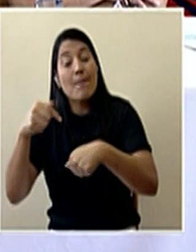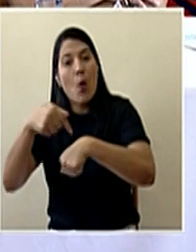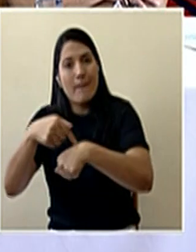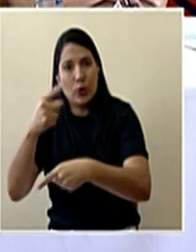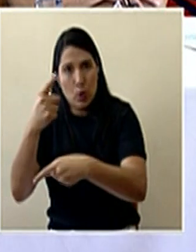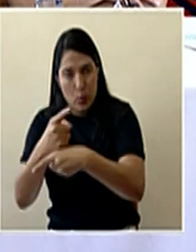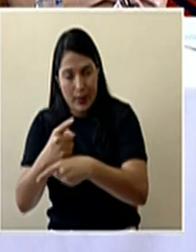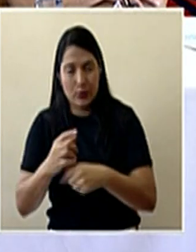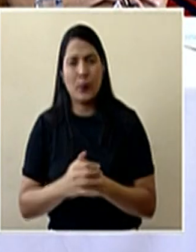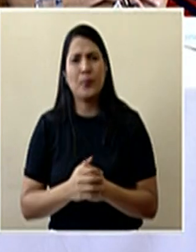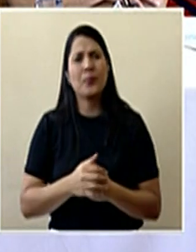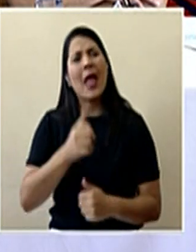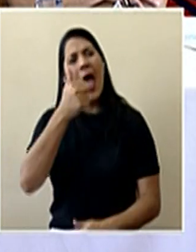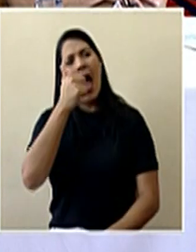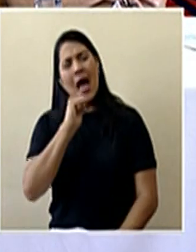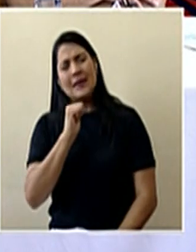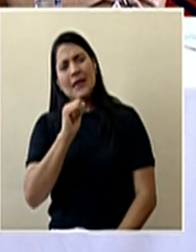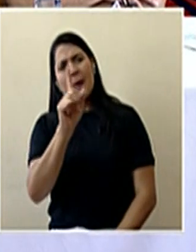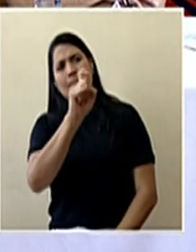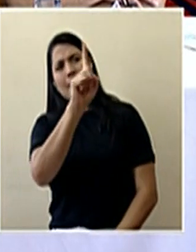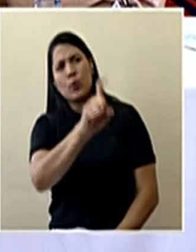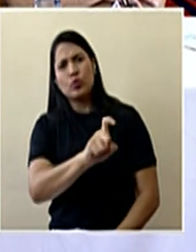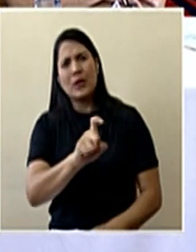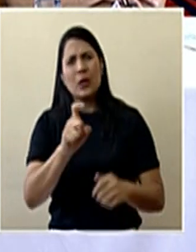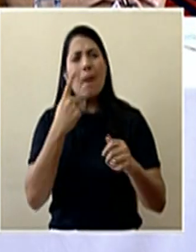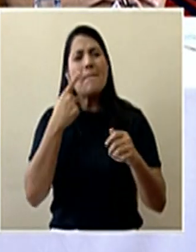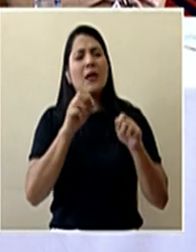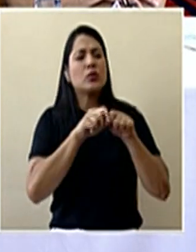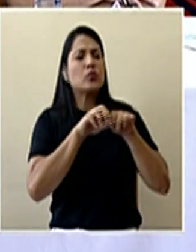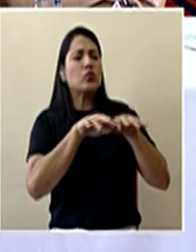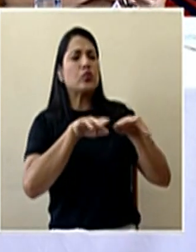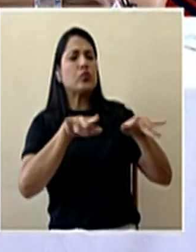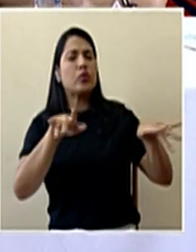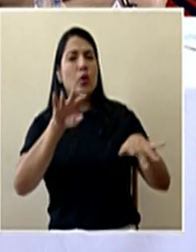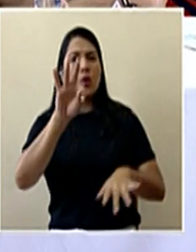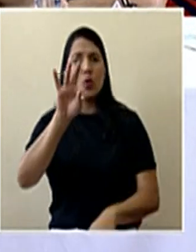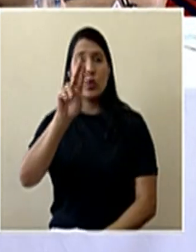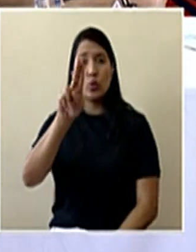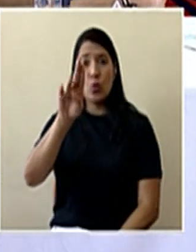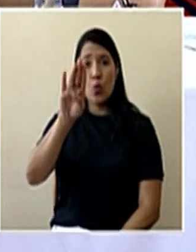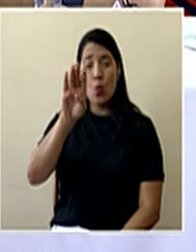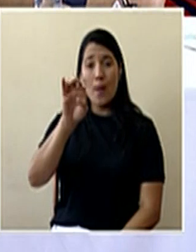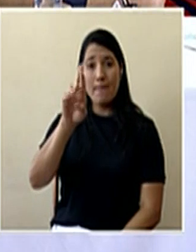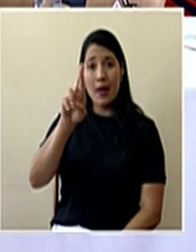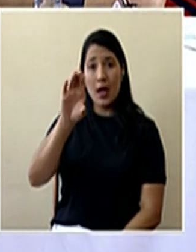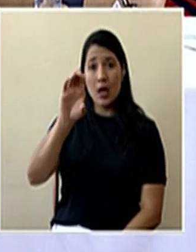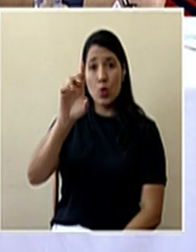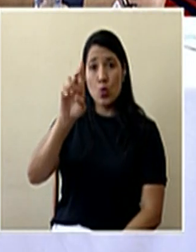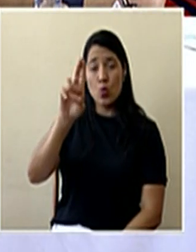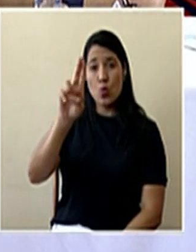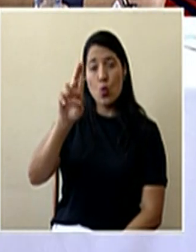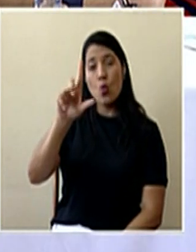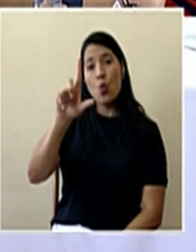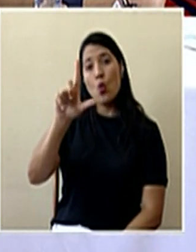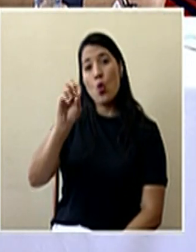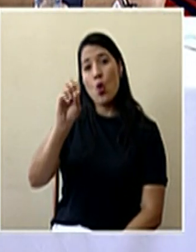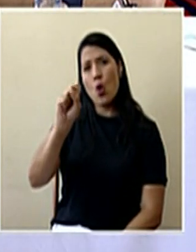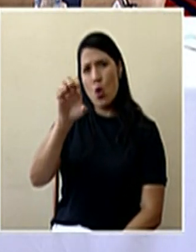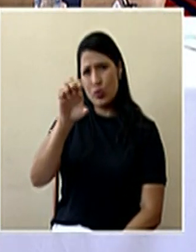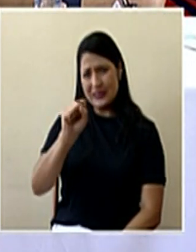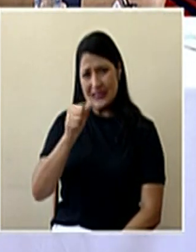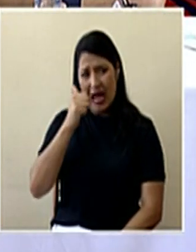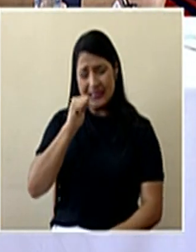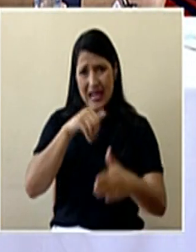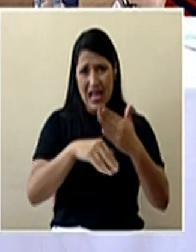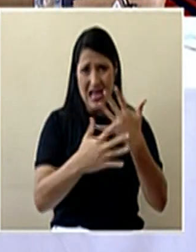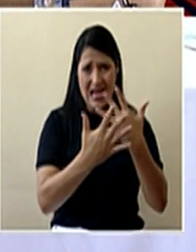consulta. Ayer consultamos por un supuesto brote de tuberculosis en los centros penales, específicamente en La Reforma. Agradecemos la respuesta, pues ayer